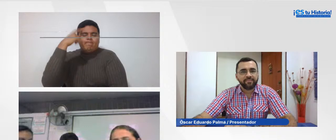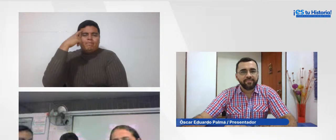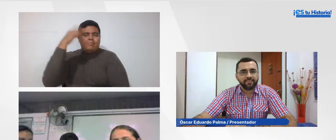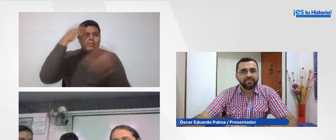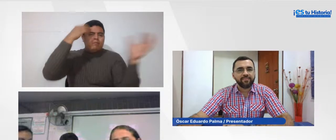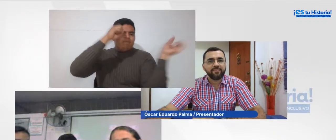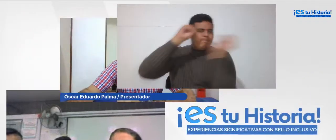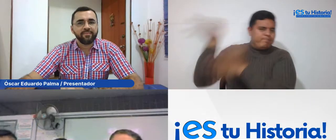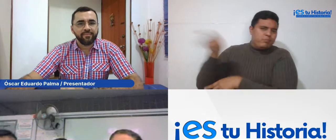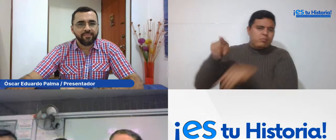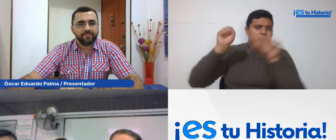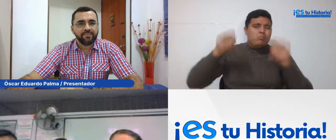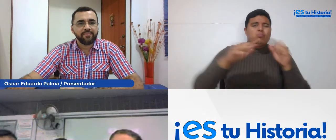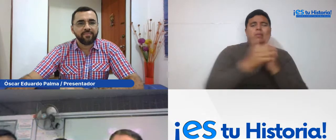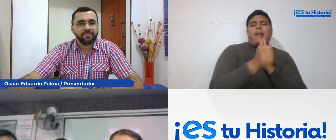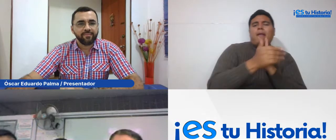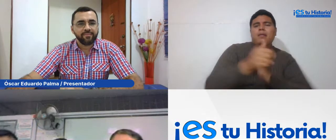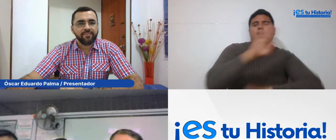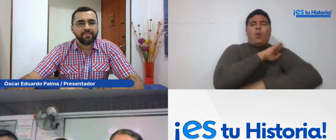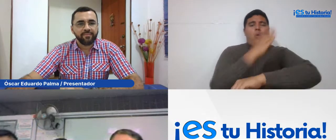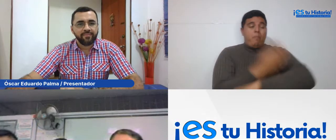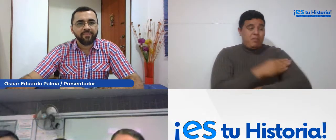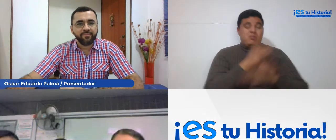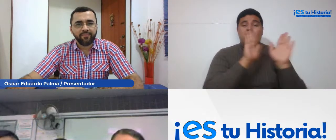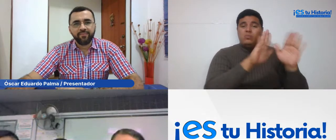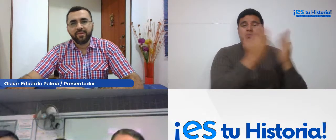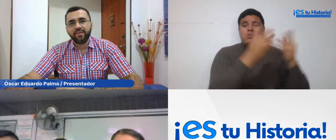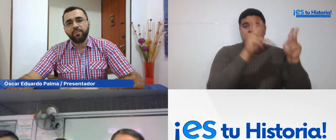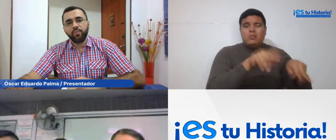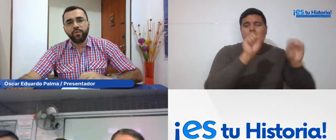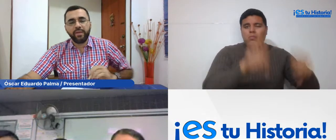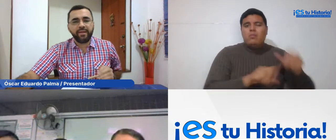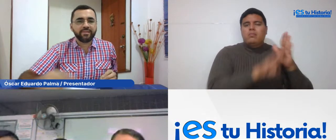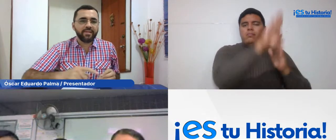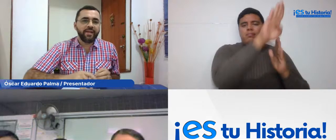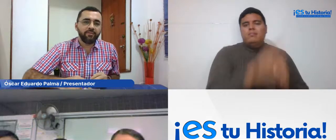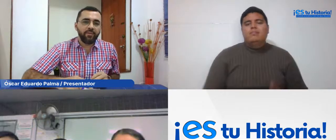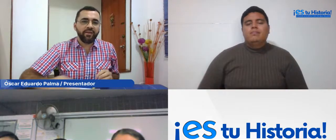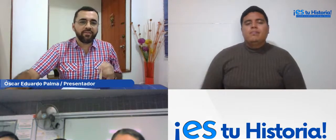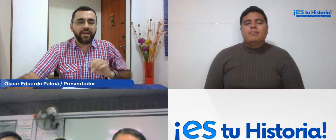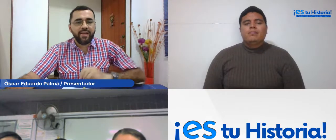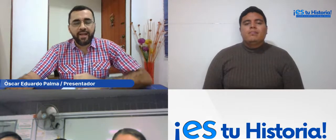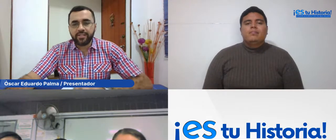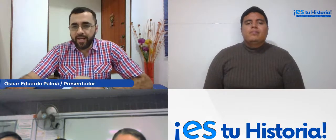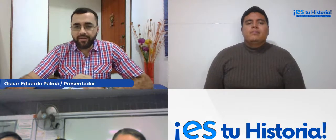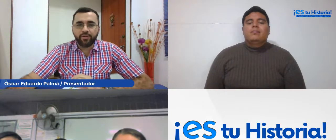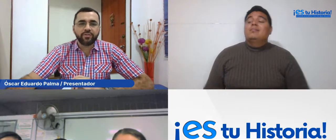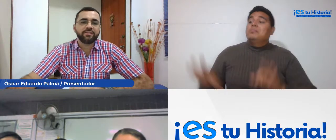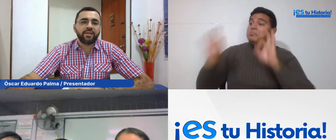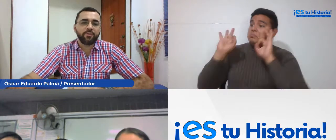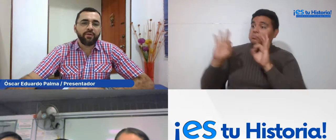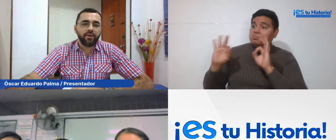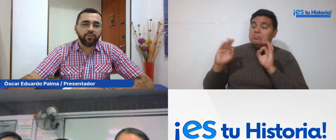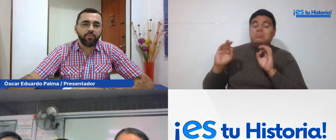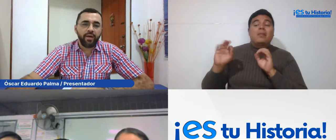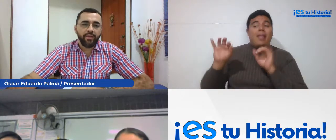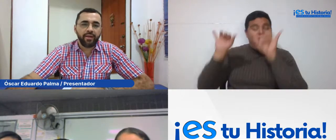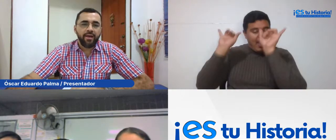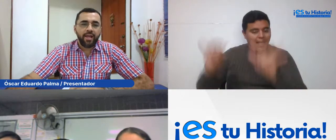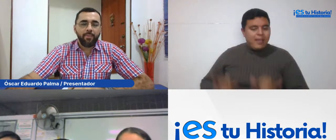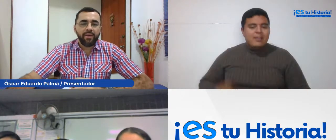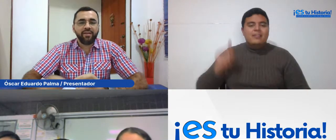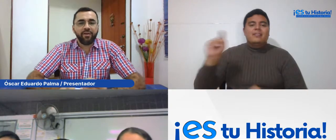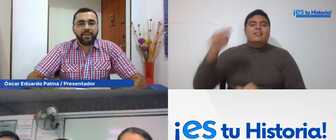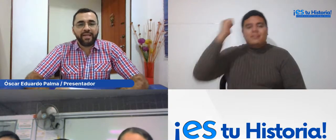que podemos explorar y explotar. Muy bien, así es, maestra Eliana Llanos. Estamos también con su